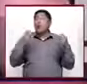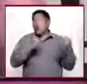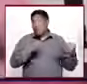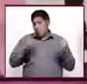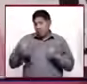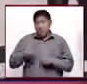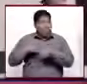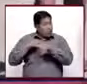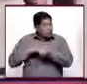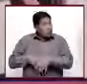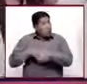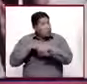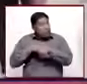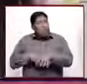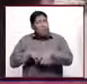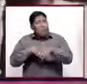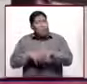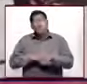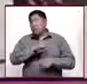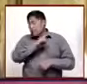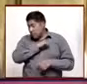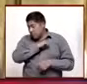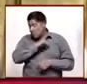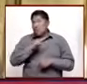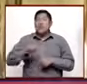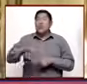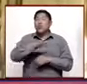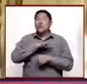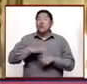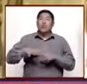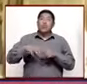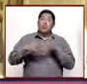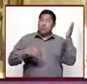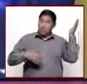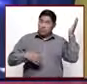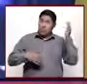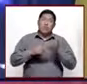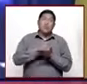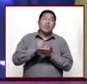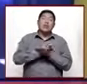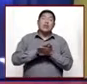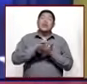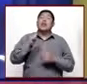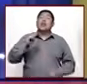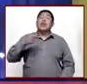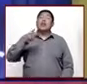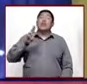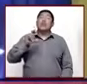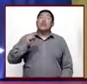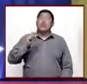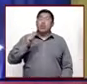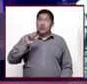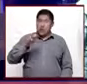realiza una entrada folclórica en devoción a San Agustín. Yo quiero volver a vivir.